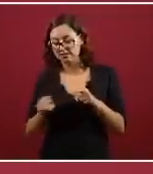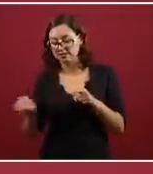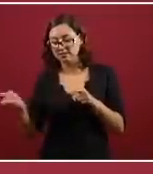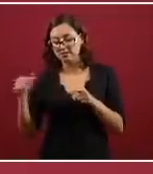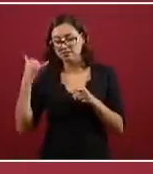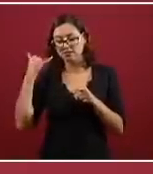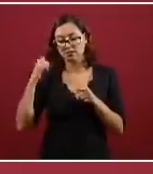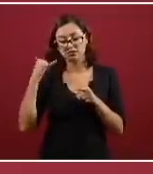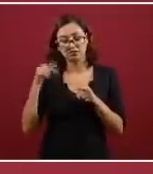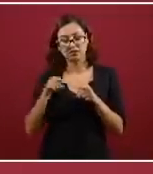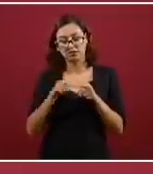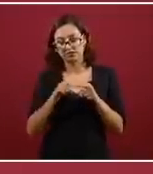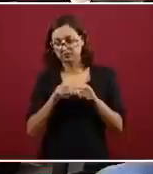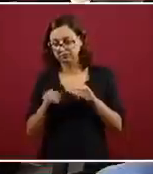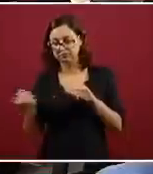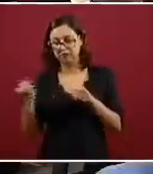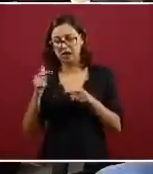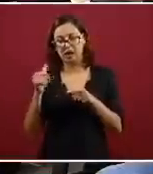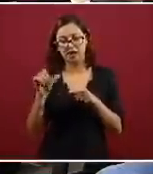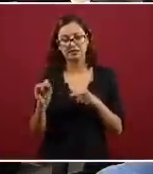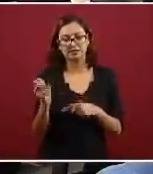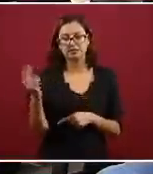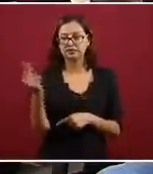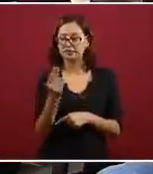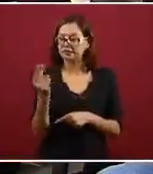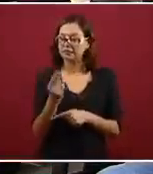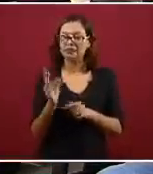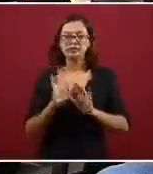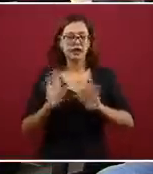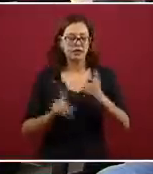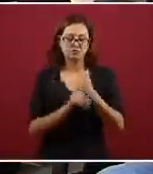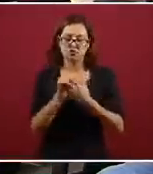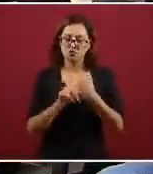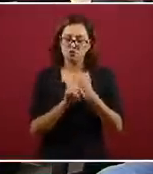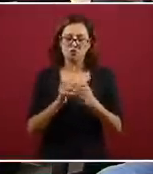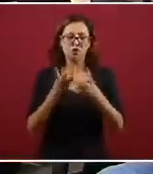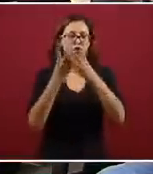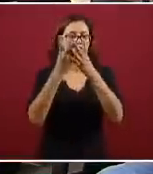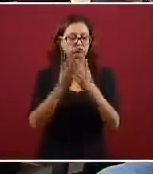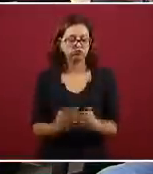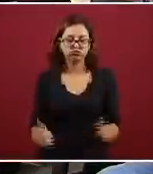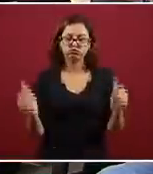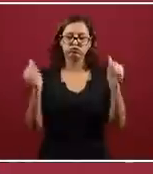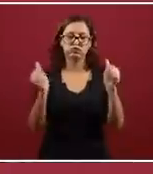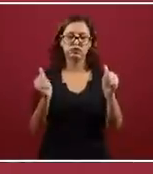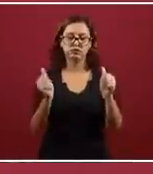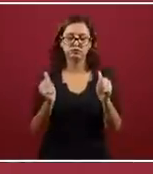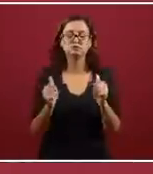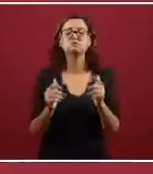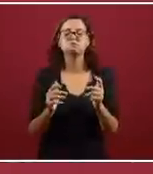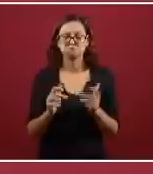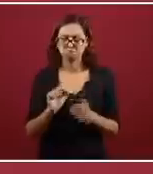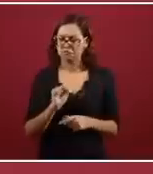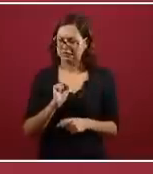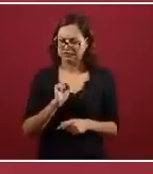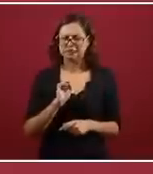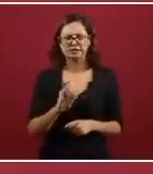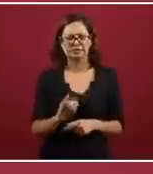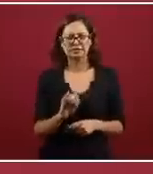y ya resolver este problema para siempre. Es decir, de manera que sí se va a llevar, como lo decía aquí